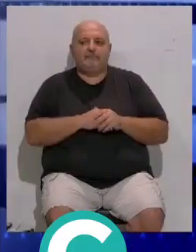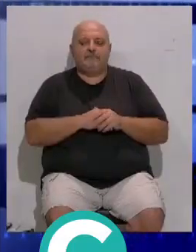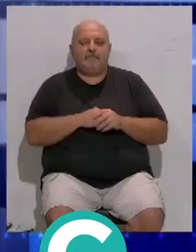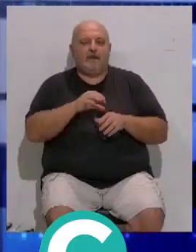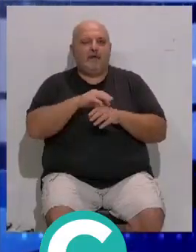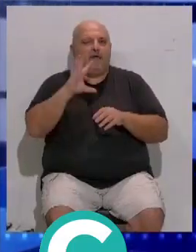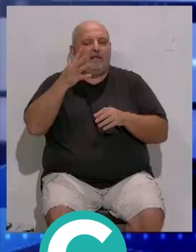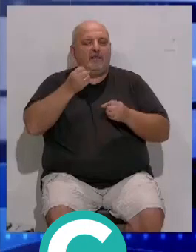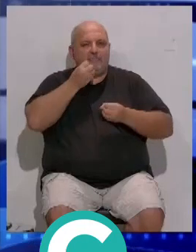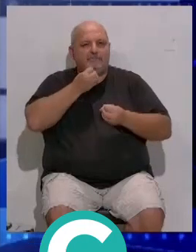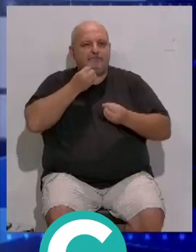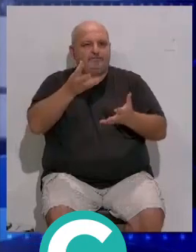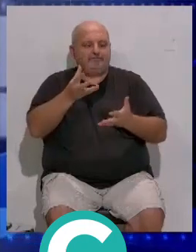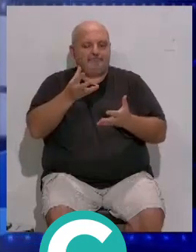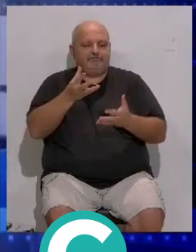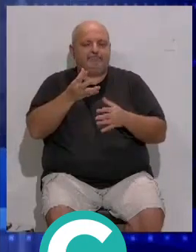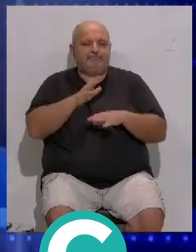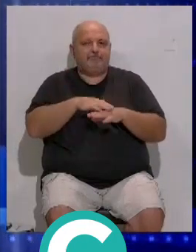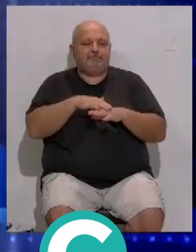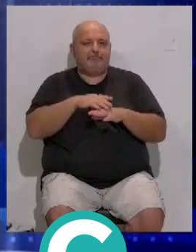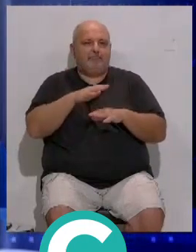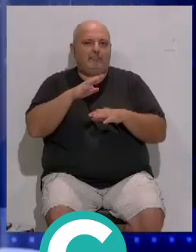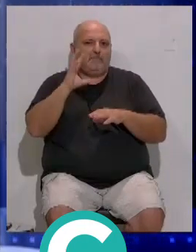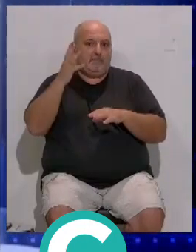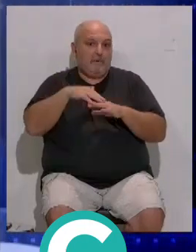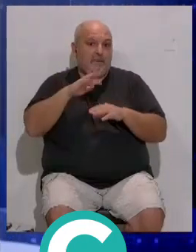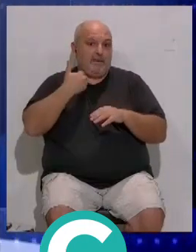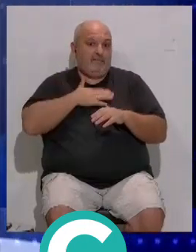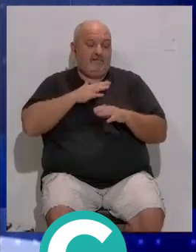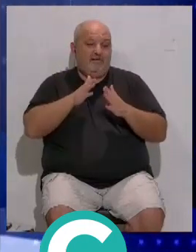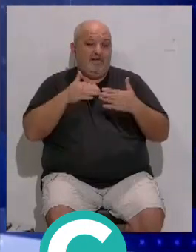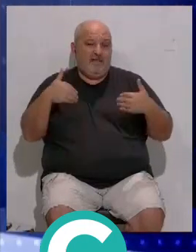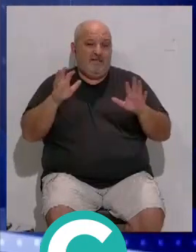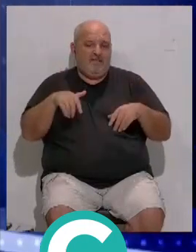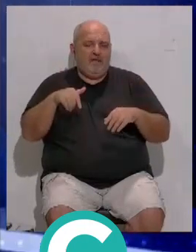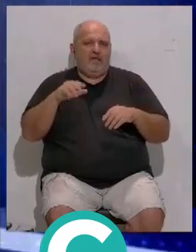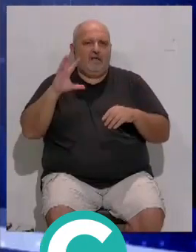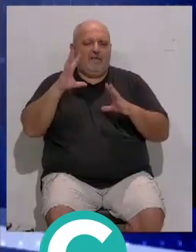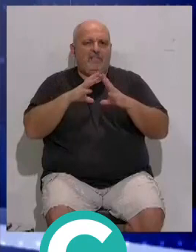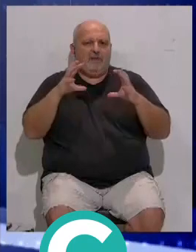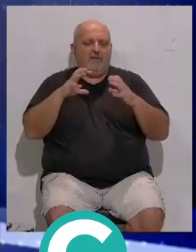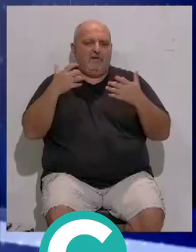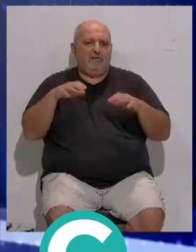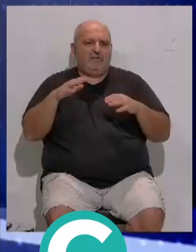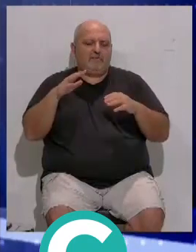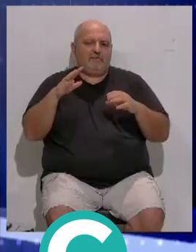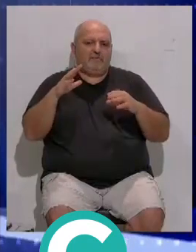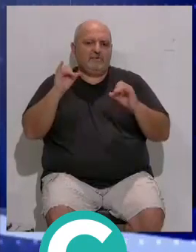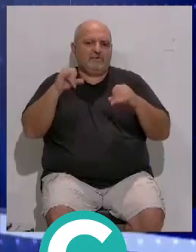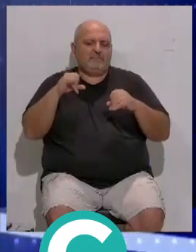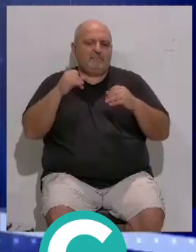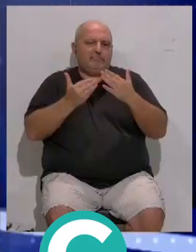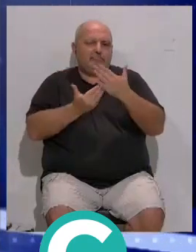La Agencia Estatal de Meteorología... ...informa de un tiempo para mañana... ...en la bahía de Cádiz con cielos parcialmente cubiertos... ...a